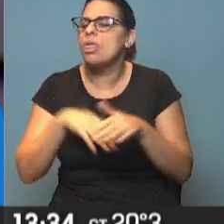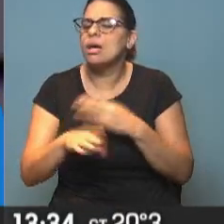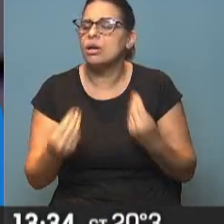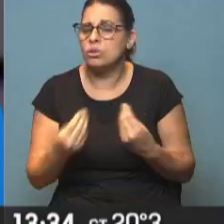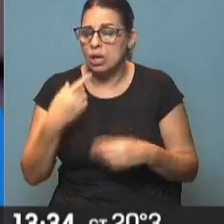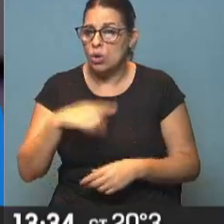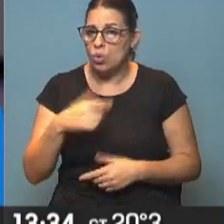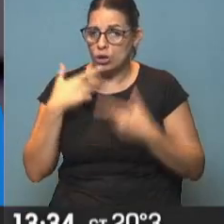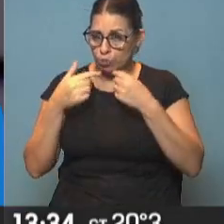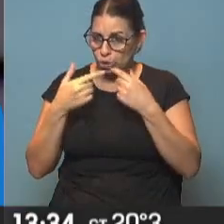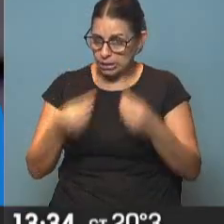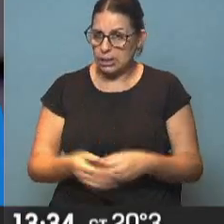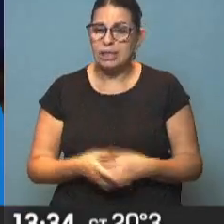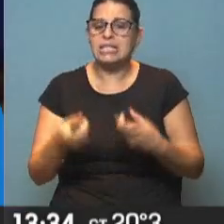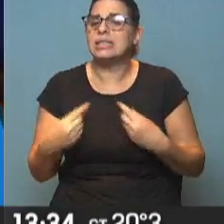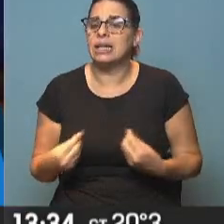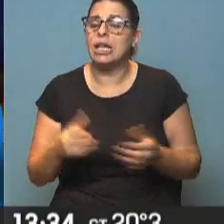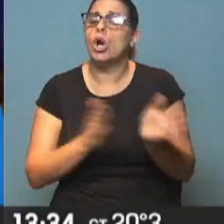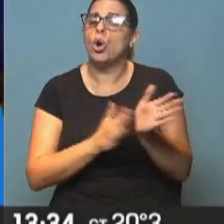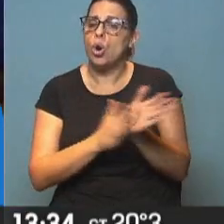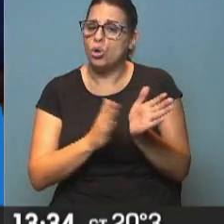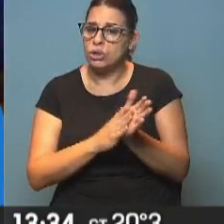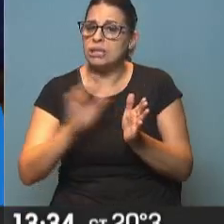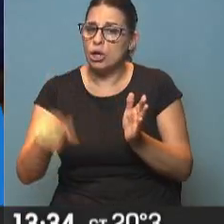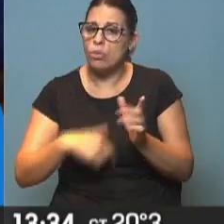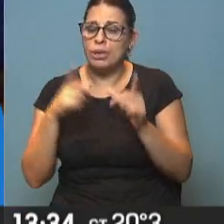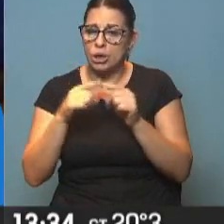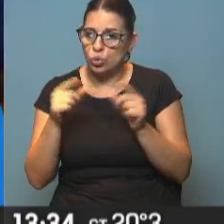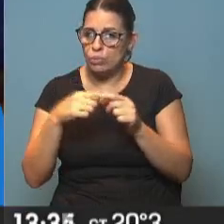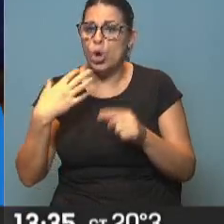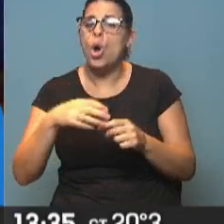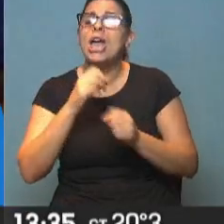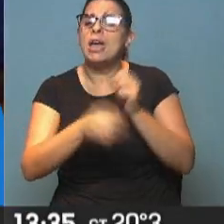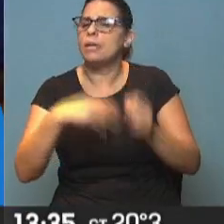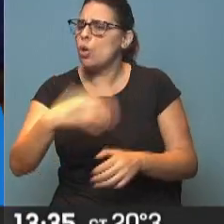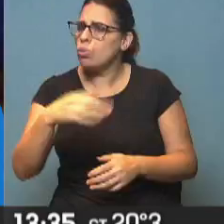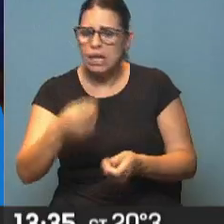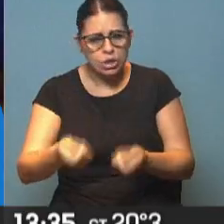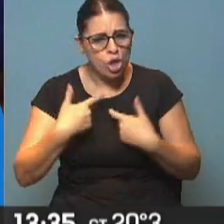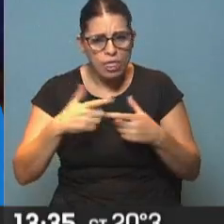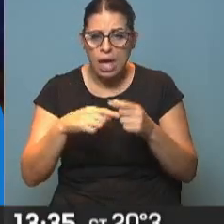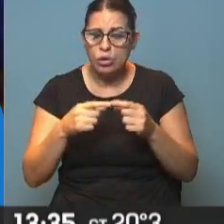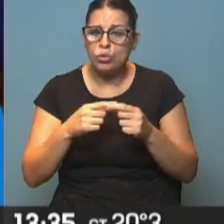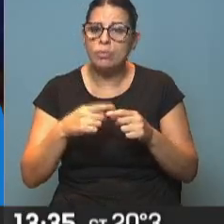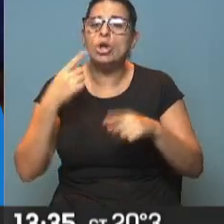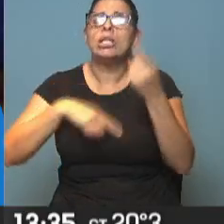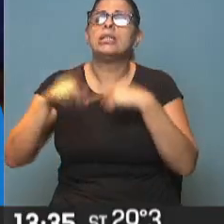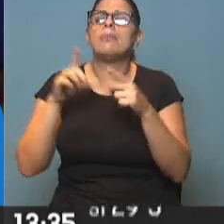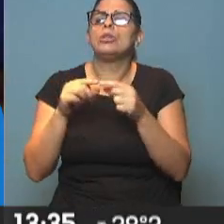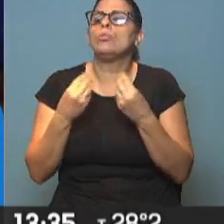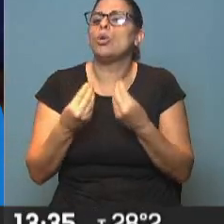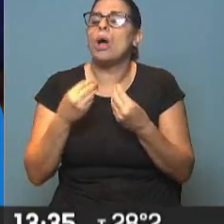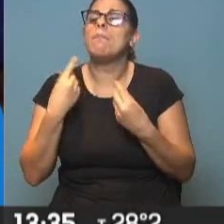en todo caso será un reclamo que te quede constancia a través de un número que está obligado el proveedor a darte de cuál ha sido el trámite de baja